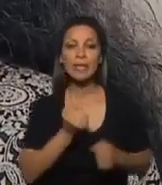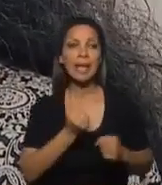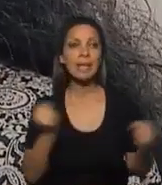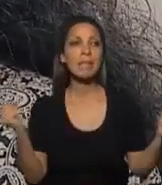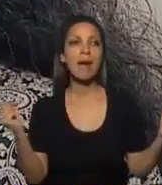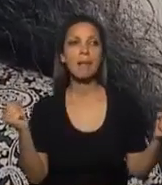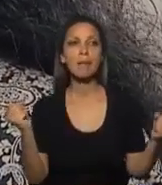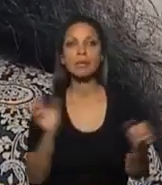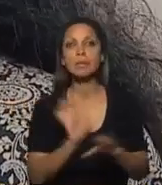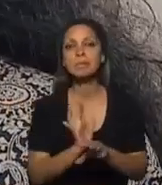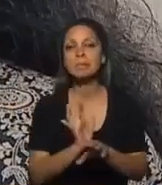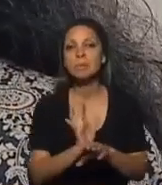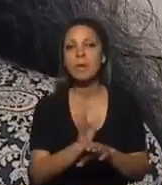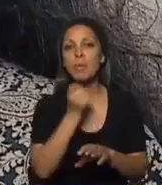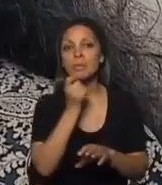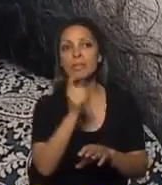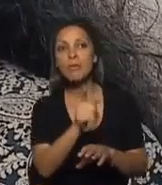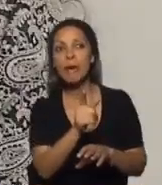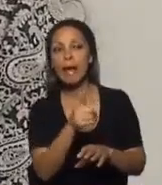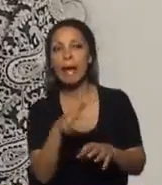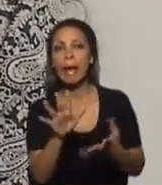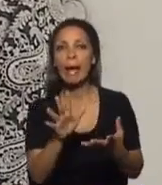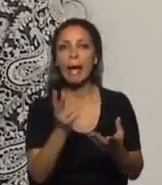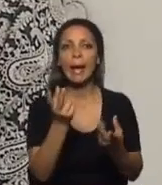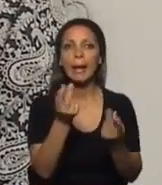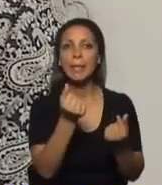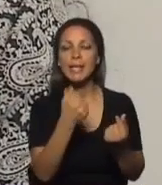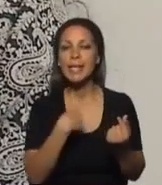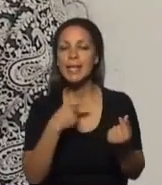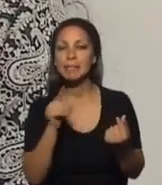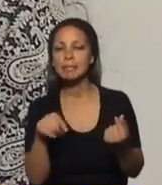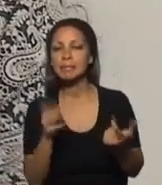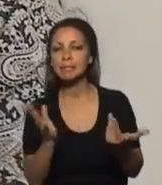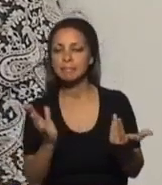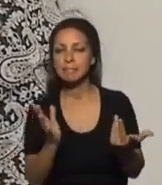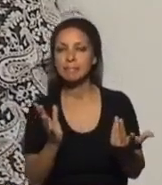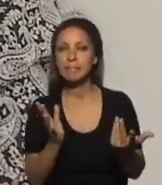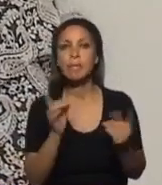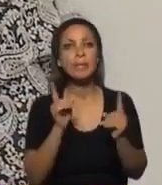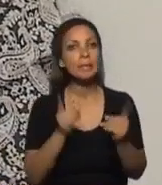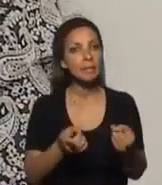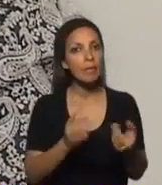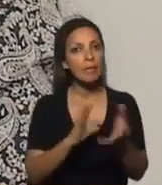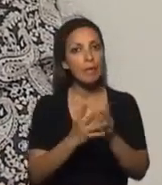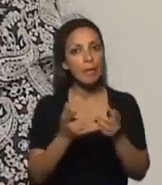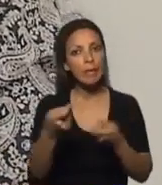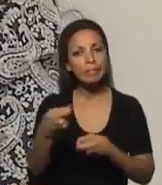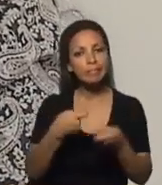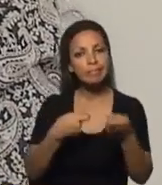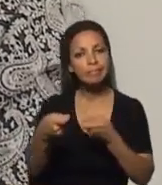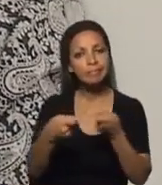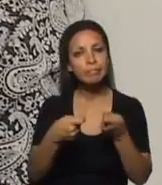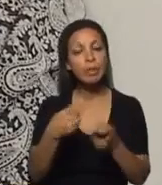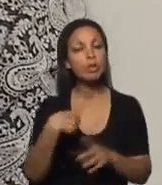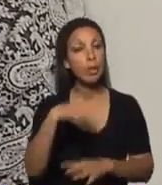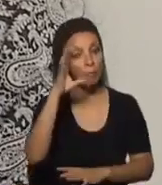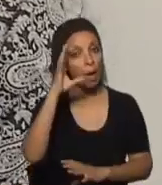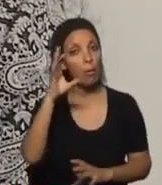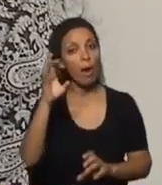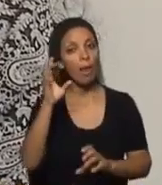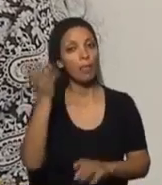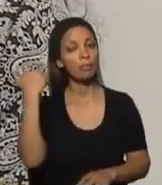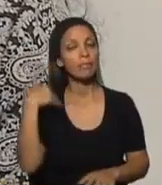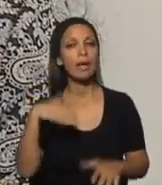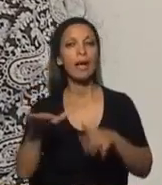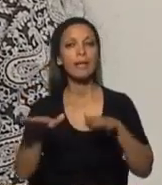territorio extraño, a manejar el dinero. Inclusive en la transacción económica, yo recuerdo, por ejemplo, una